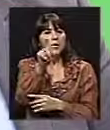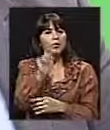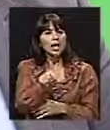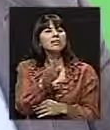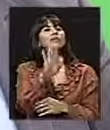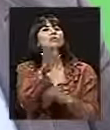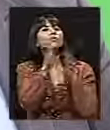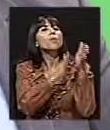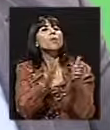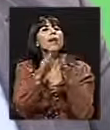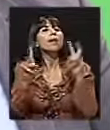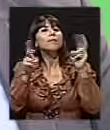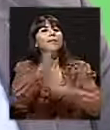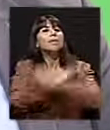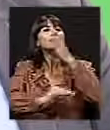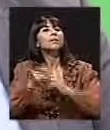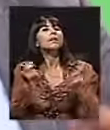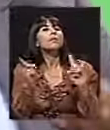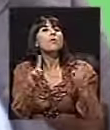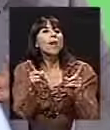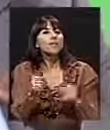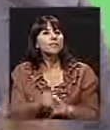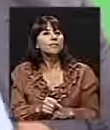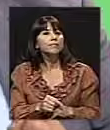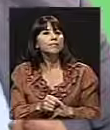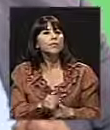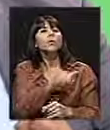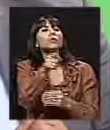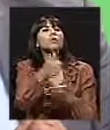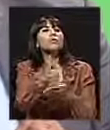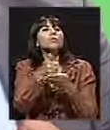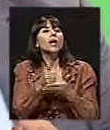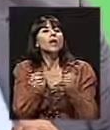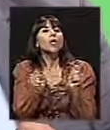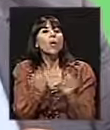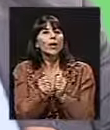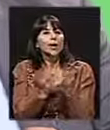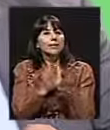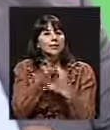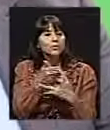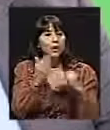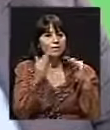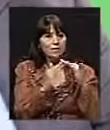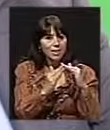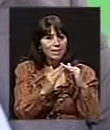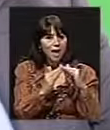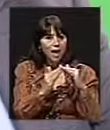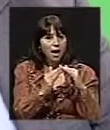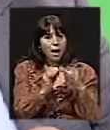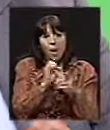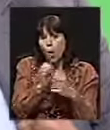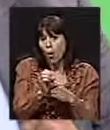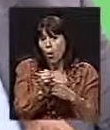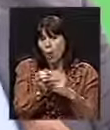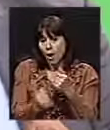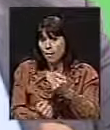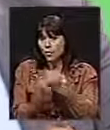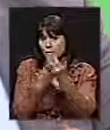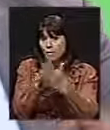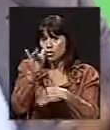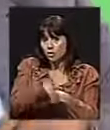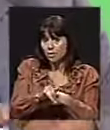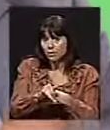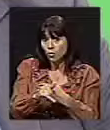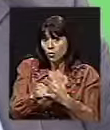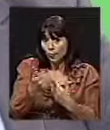plan en materia de discapacidad. ¿Cómo nos va a ayudar con el acceso a la vivienda? O si va a apoyar el proyecto que nosotros